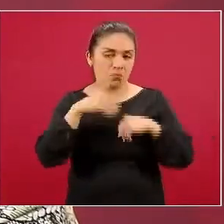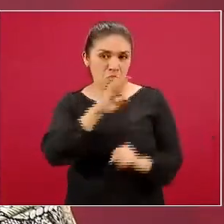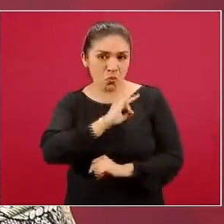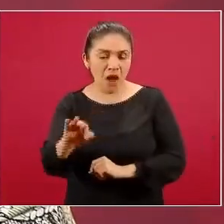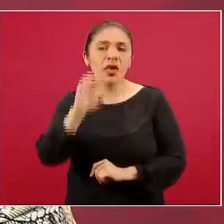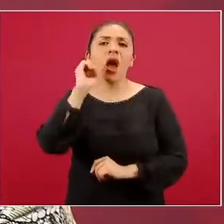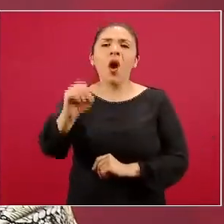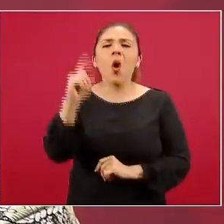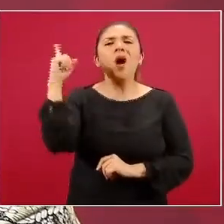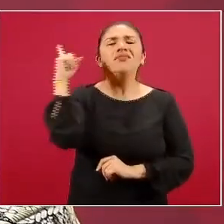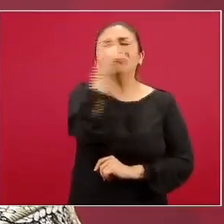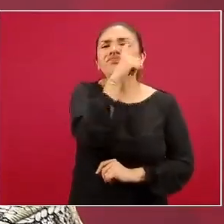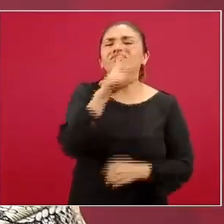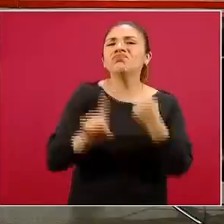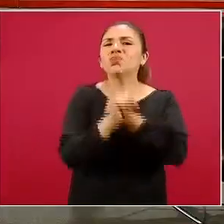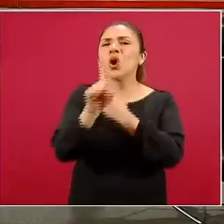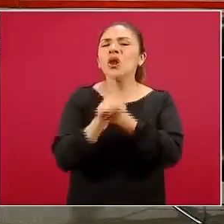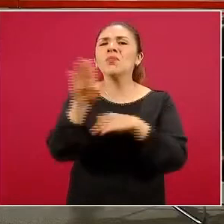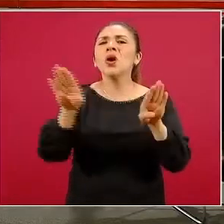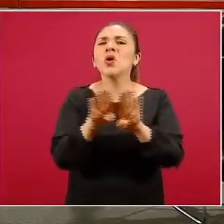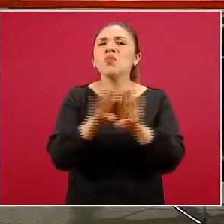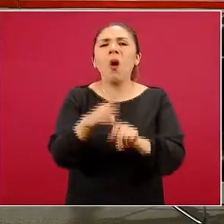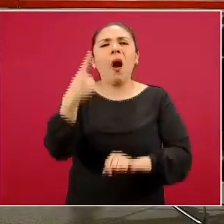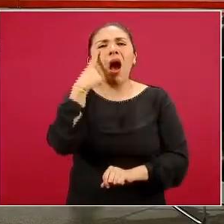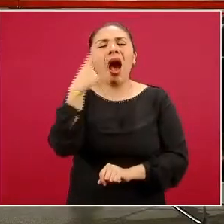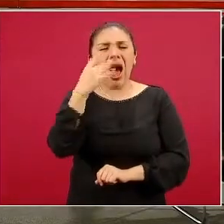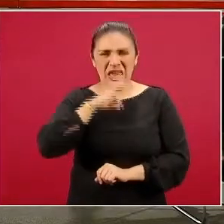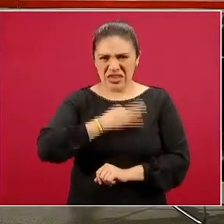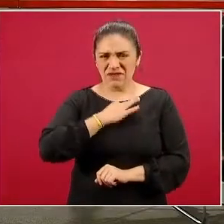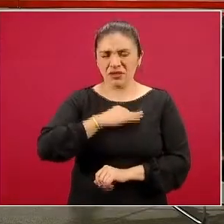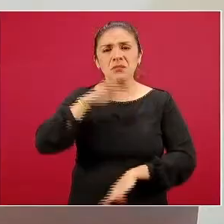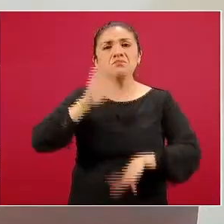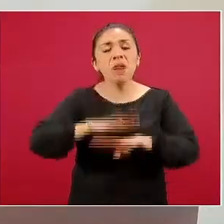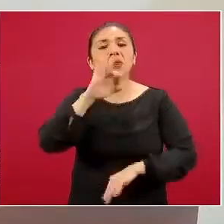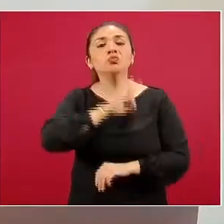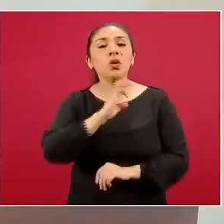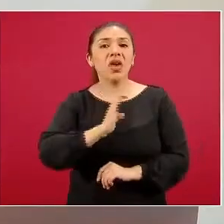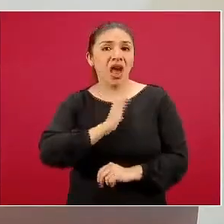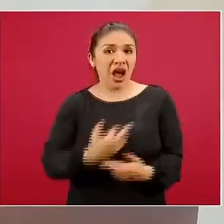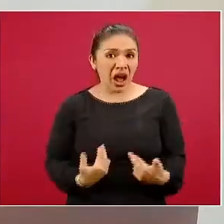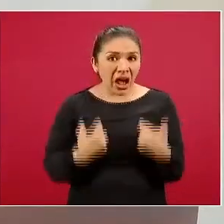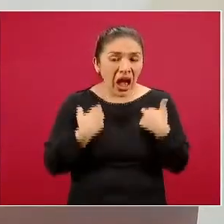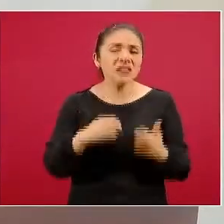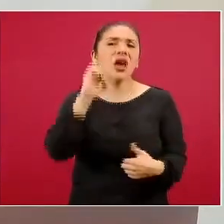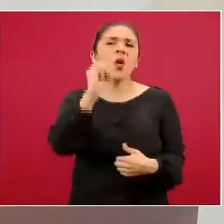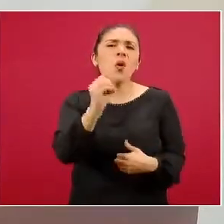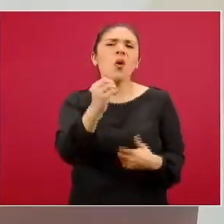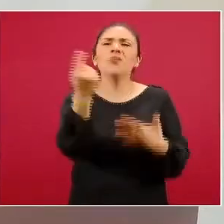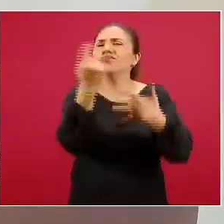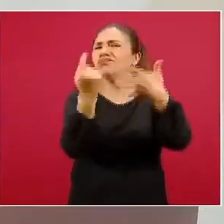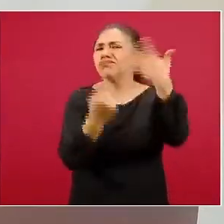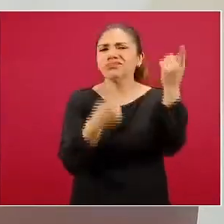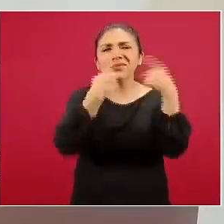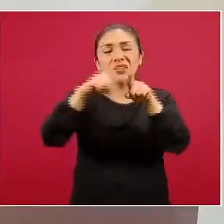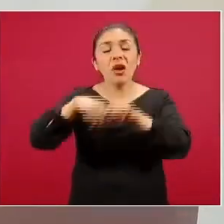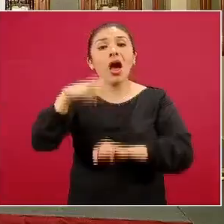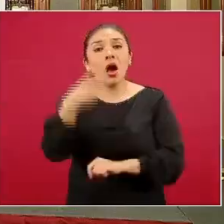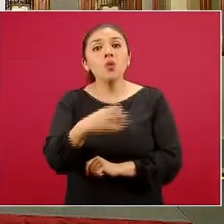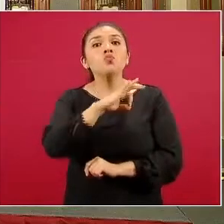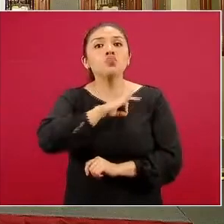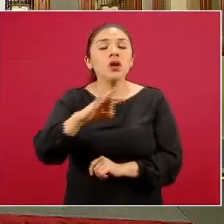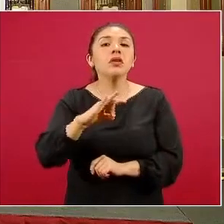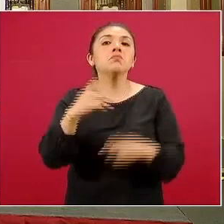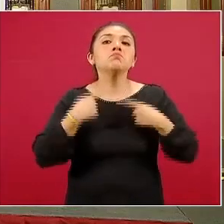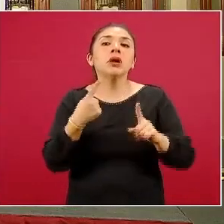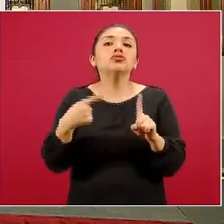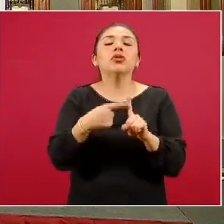o complicaciones fuera de las propias infecciones, incremento de riesgo de cáncer y de otra serie de eventos que puede llevar a la